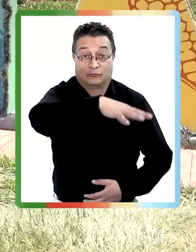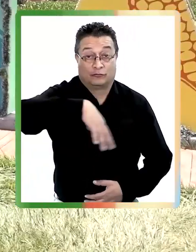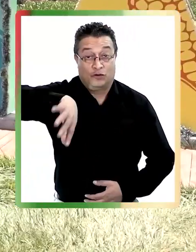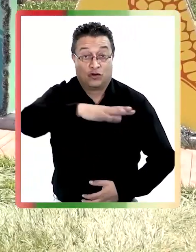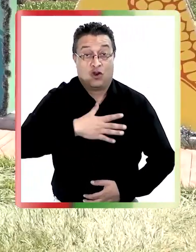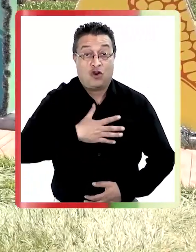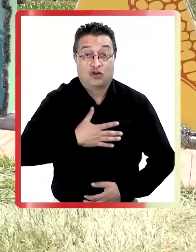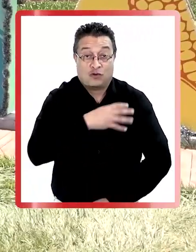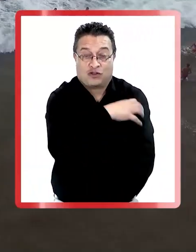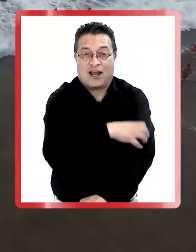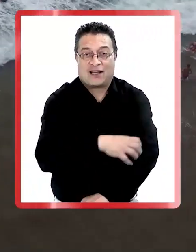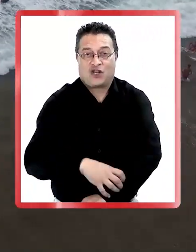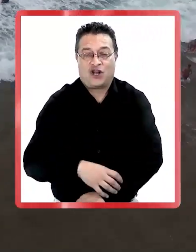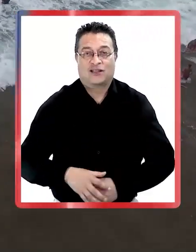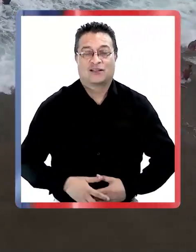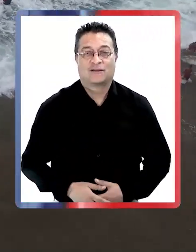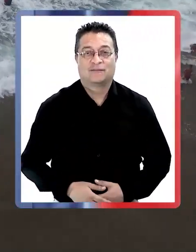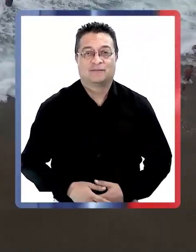Somos las regiones.